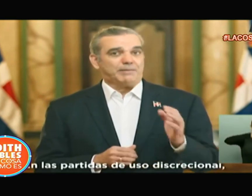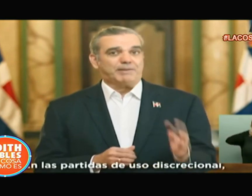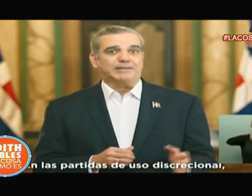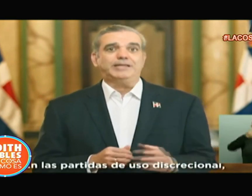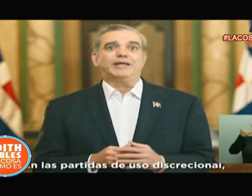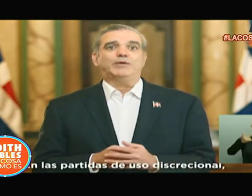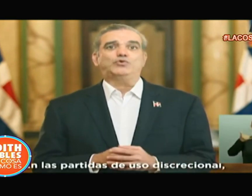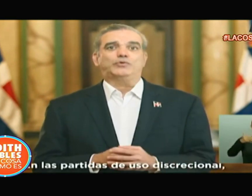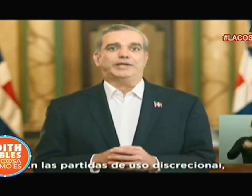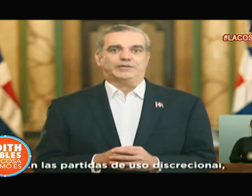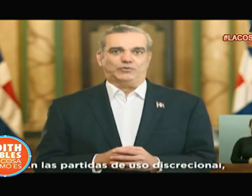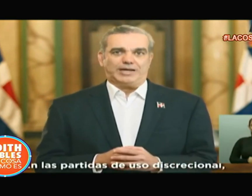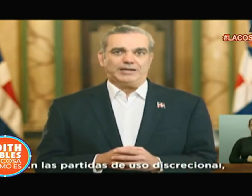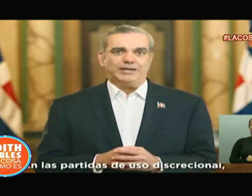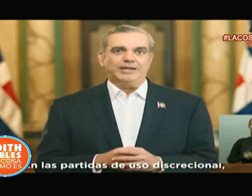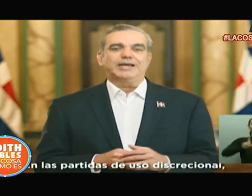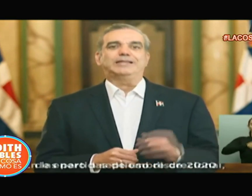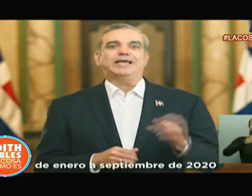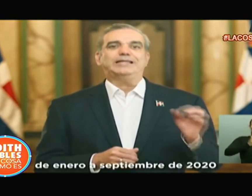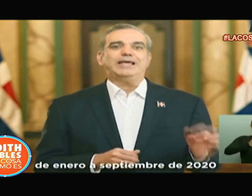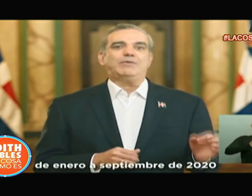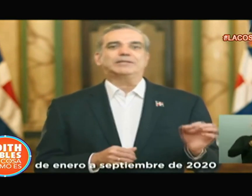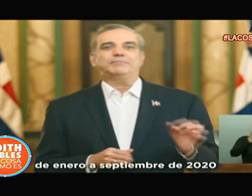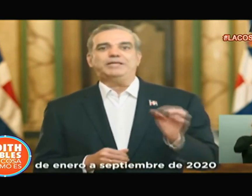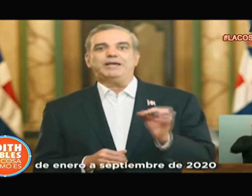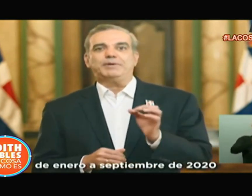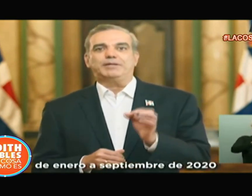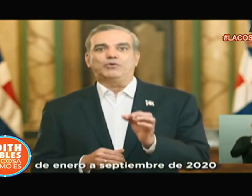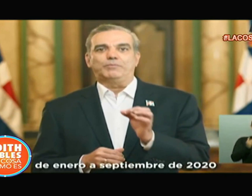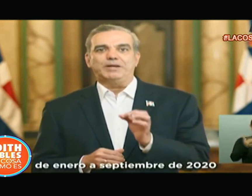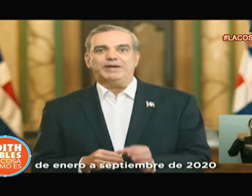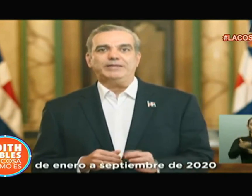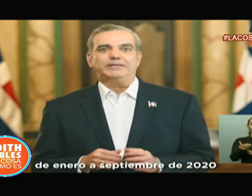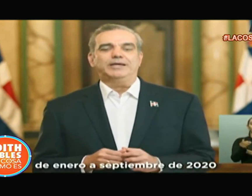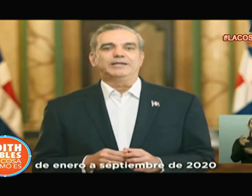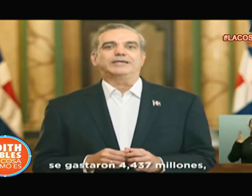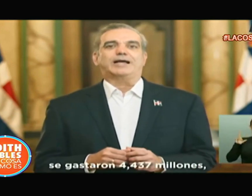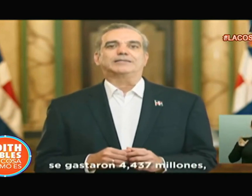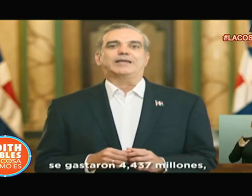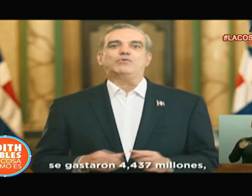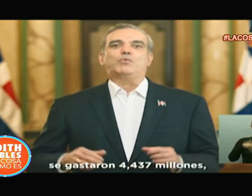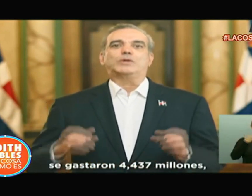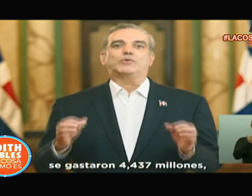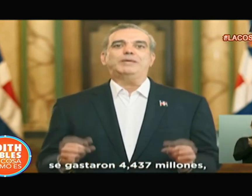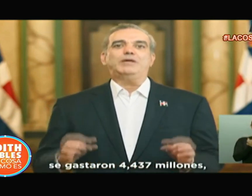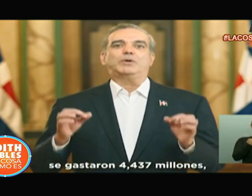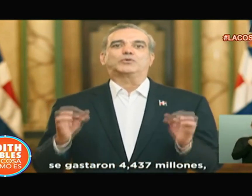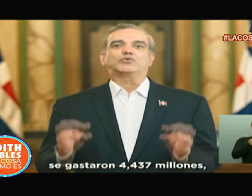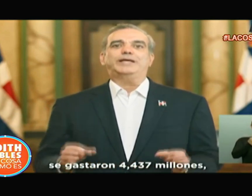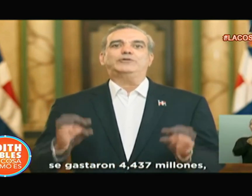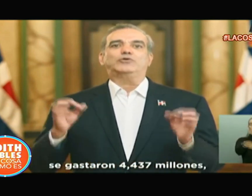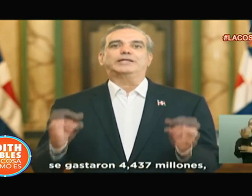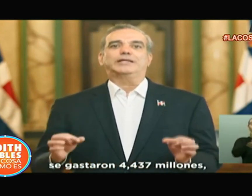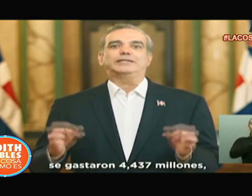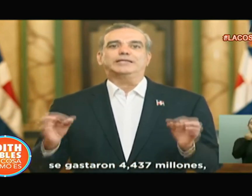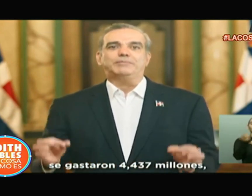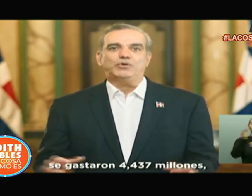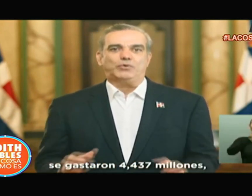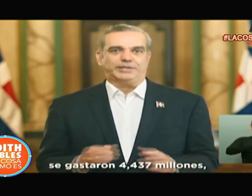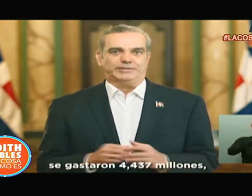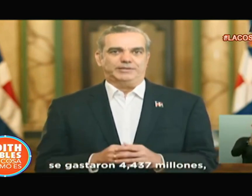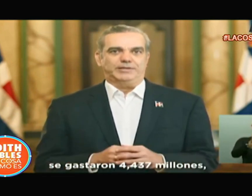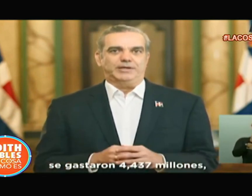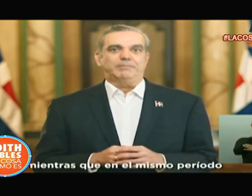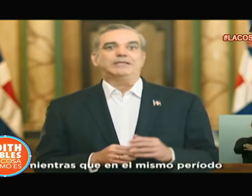en las partidas de uso discrecional de enero a septiembre del 2020 se gastaron cuatro mil 437